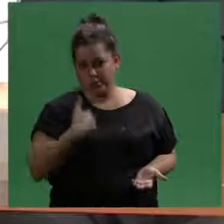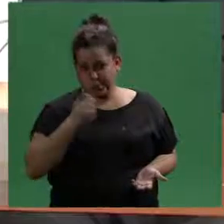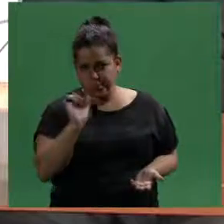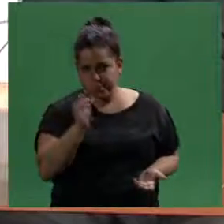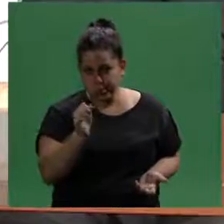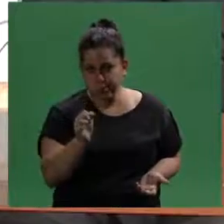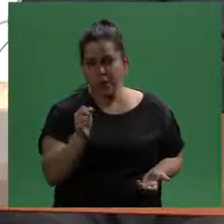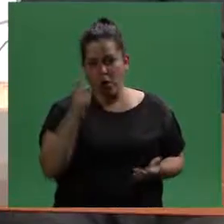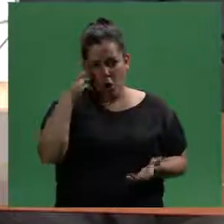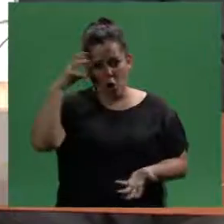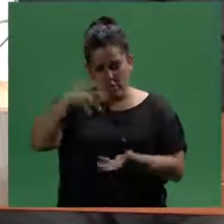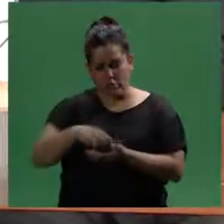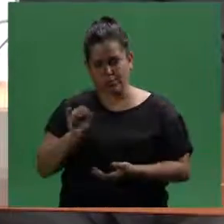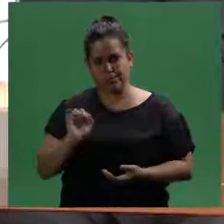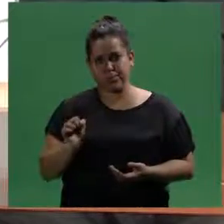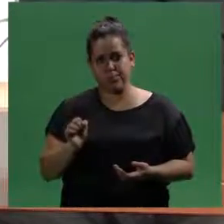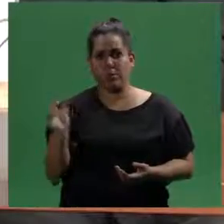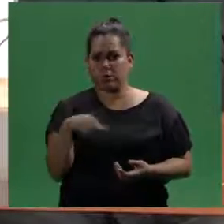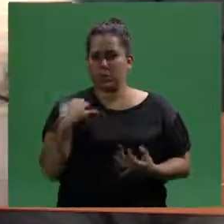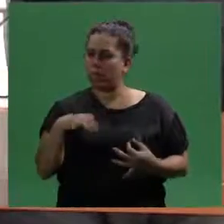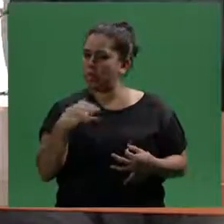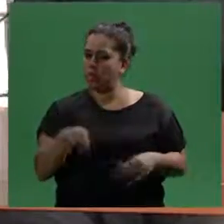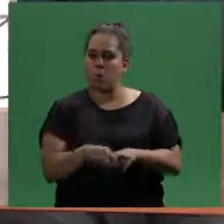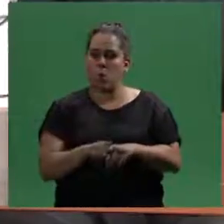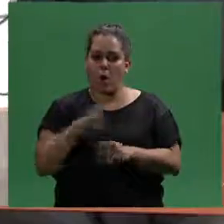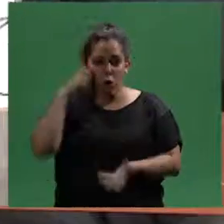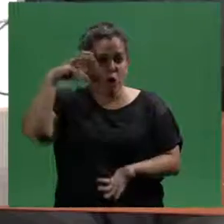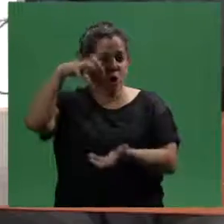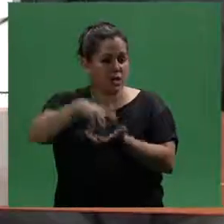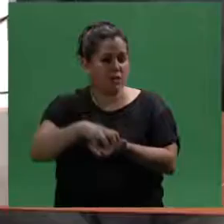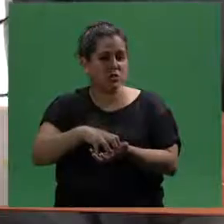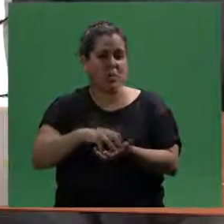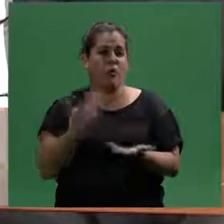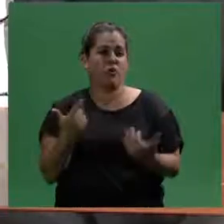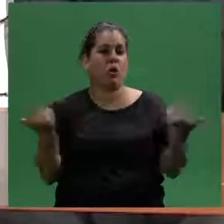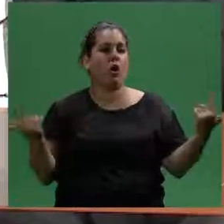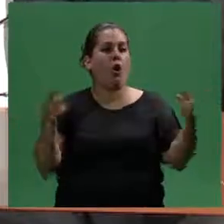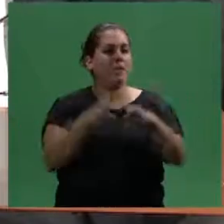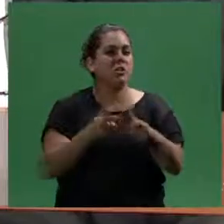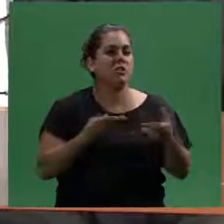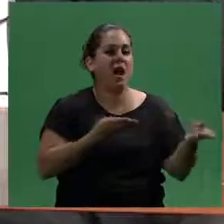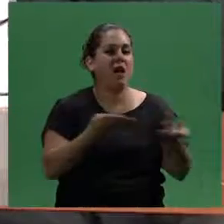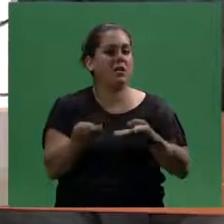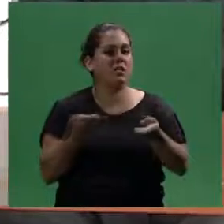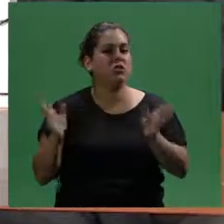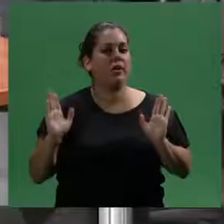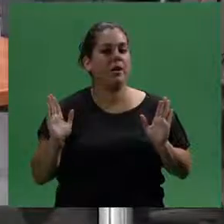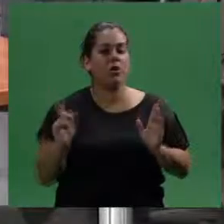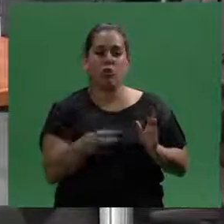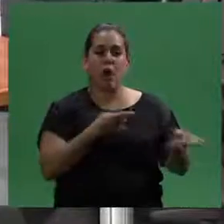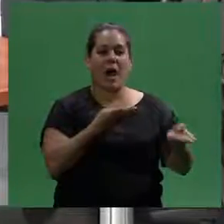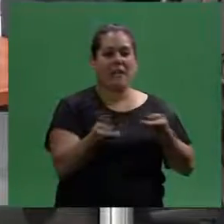Pasó en la Cámara y nosotros tenemos que tratar de que desde la Cámara en todo, por eso somos comisiones asesoras,